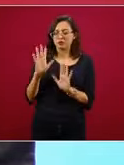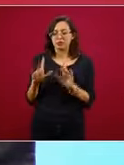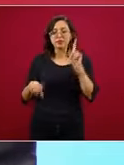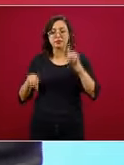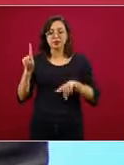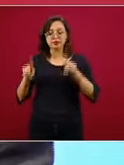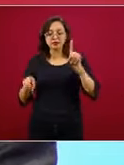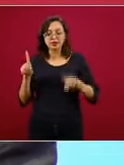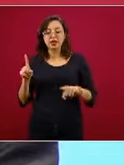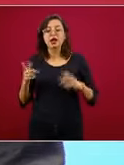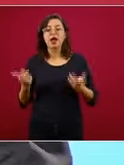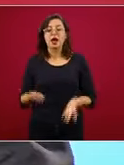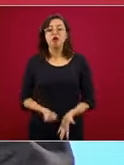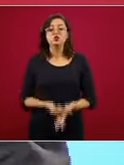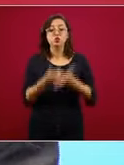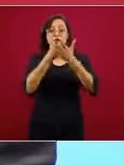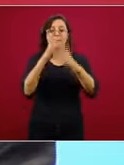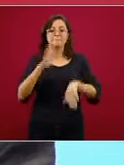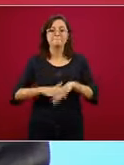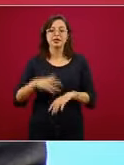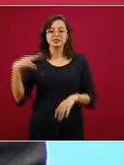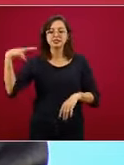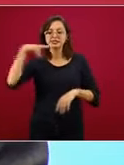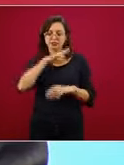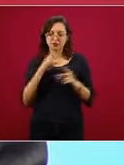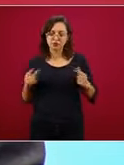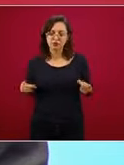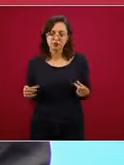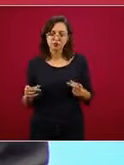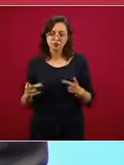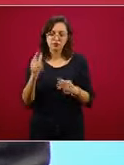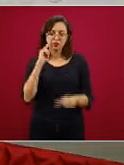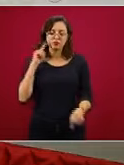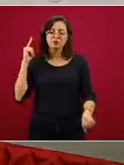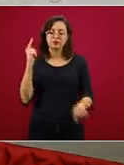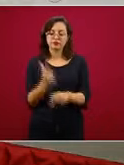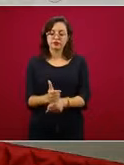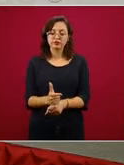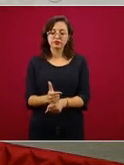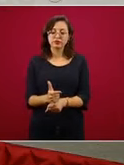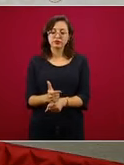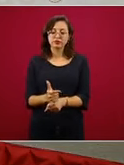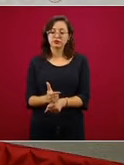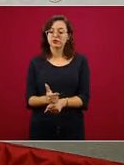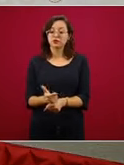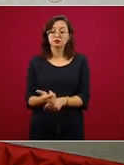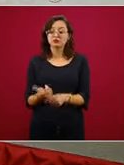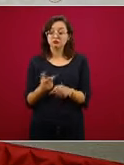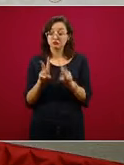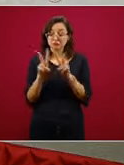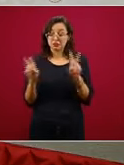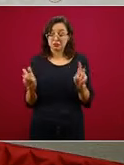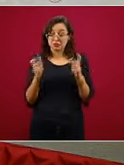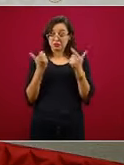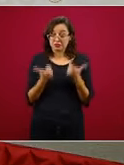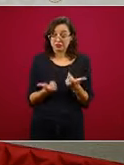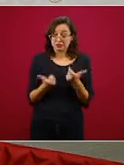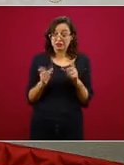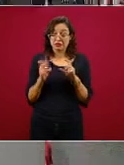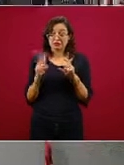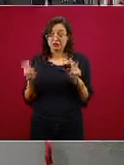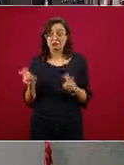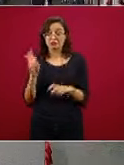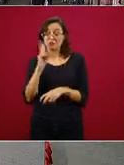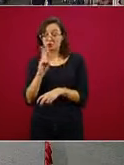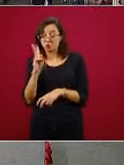una. Y eso permite que se haga más eficiente el diagnóstico. La eficiencia no es solo un asunto de recursos, es también